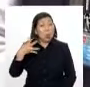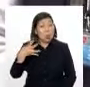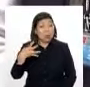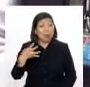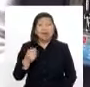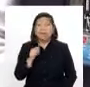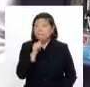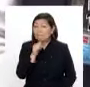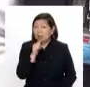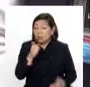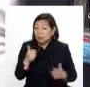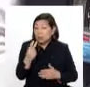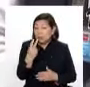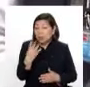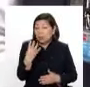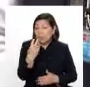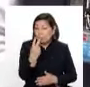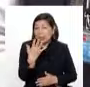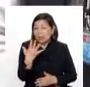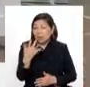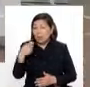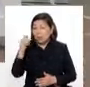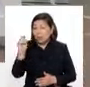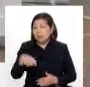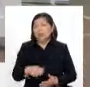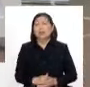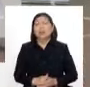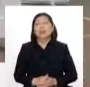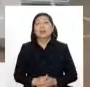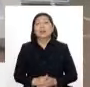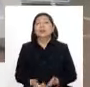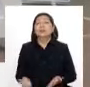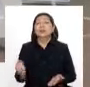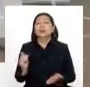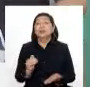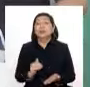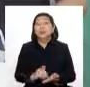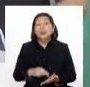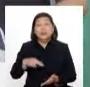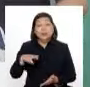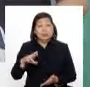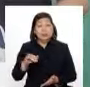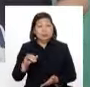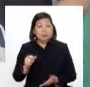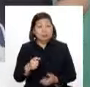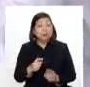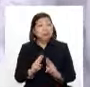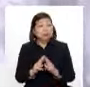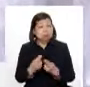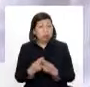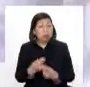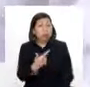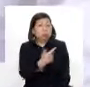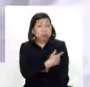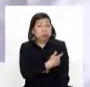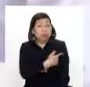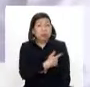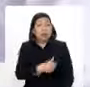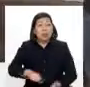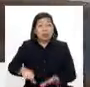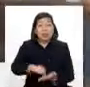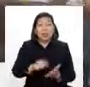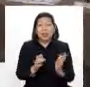dosis, que aún estamos entre 24 y 25%. Además, el MinSA también realizó un evento en el vacunatorio de Campo de